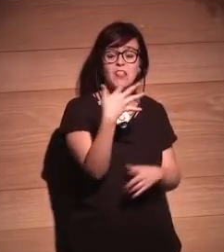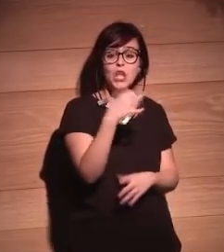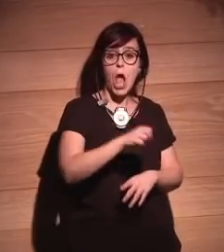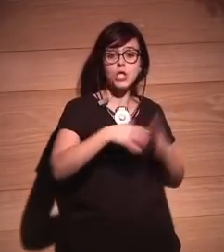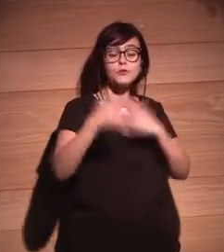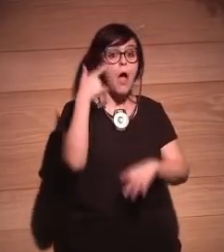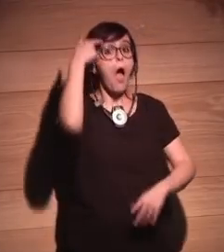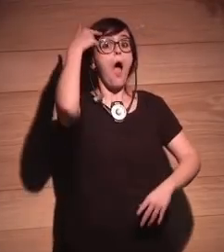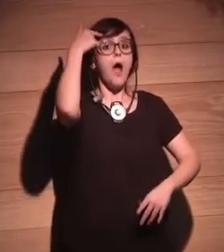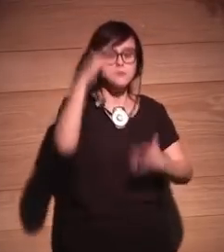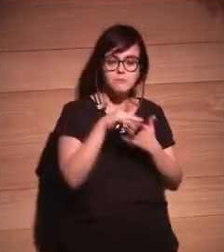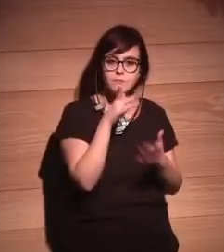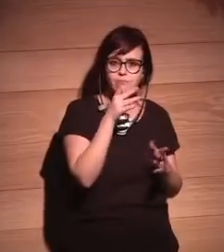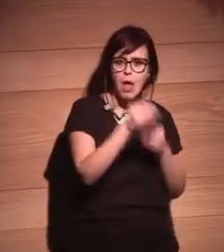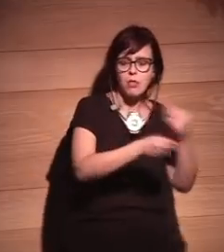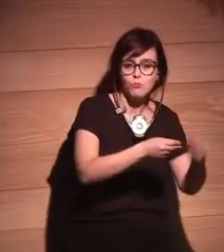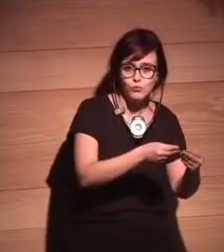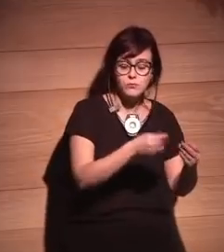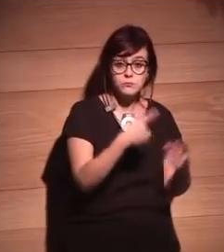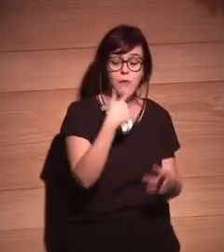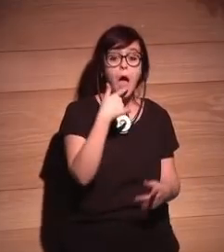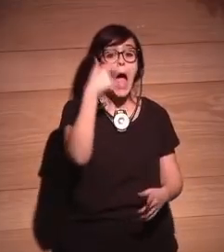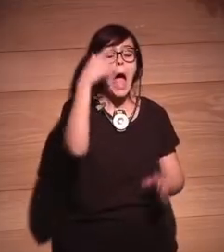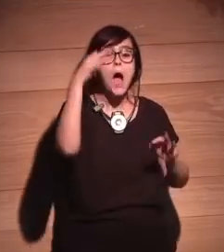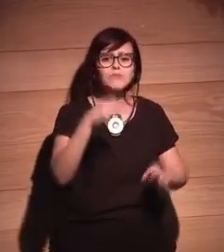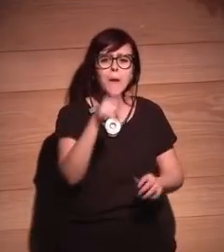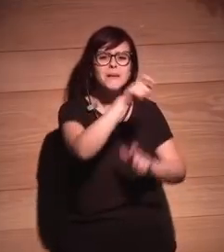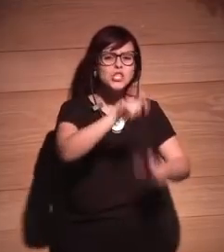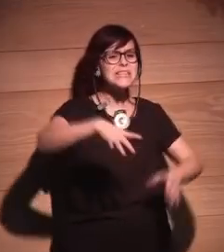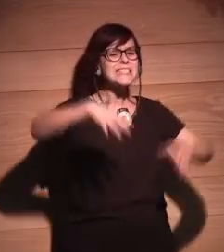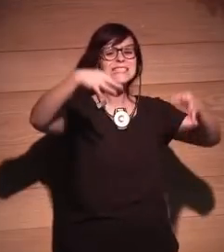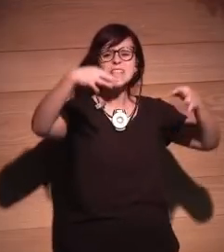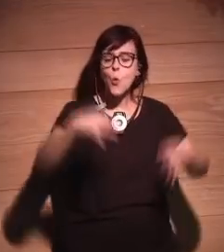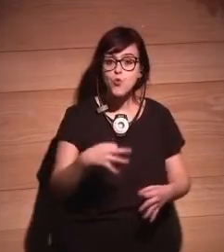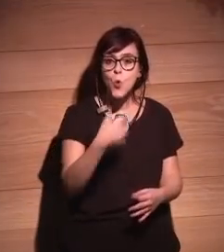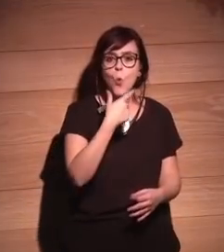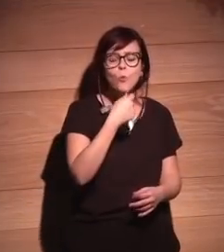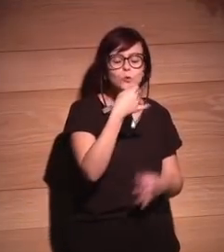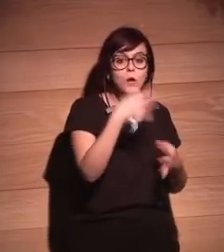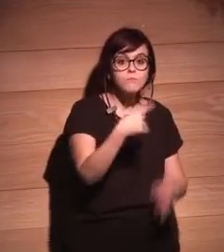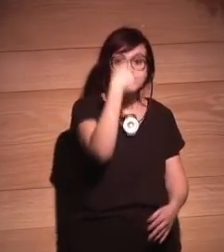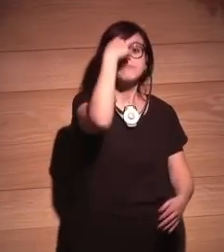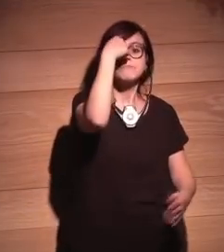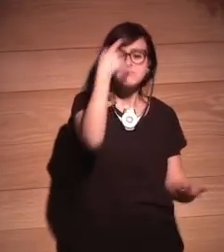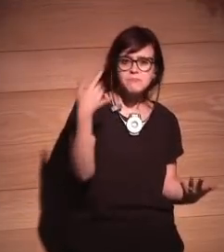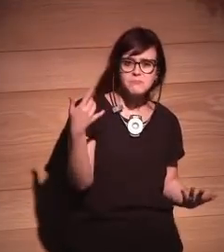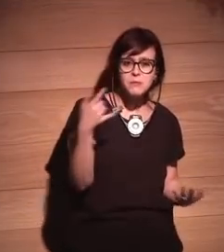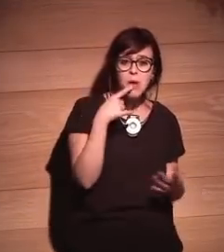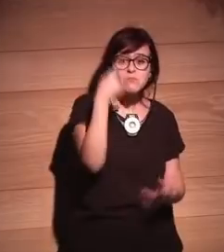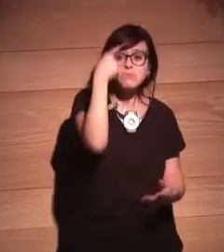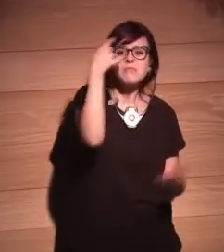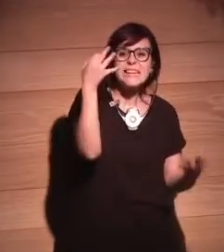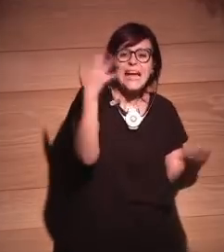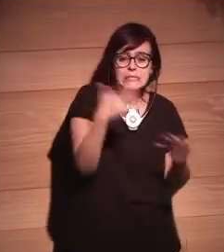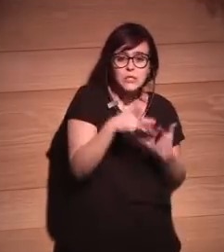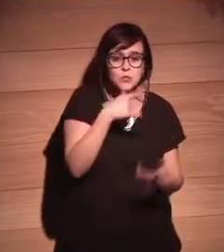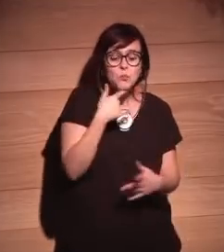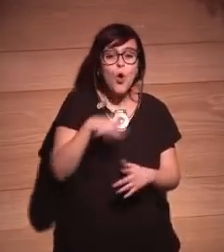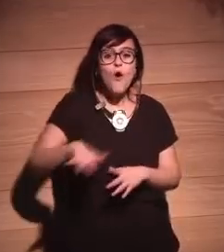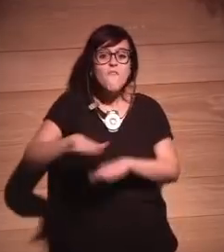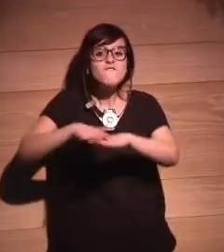con ocurrencias. A mí se me ha ocurrido que a la gente le gustaría esto. Bueno, ¿a ti se te ha ocurrido qué? O sea, ¿tú de dónde sacas